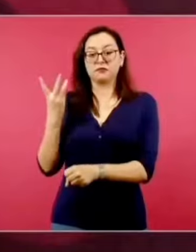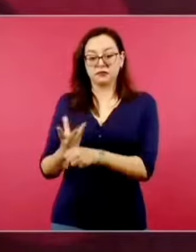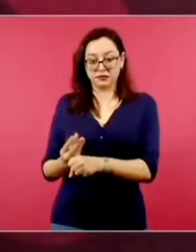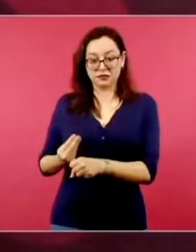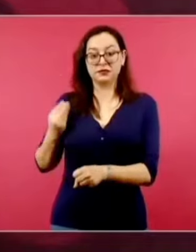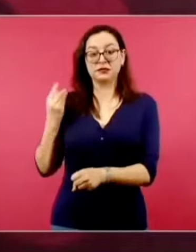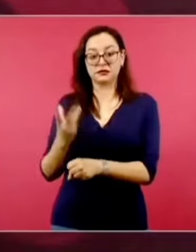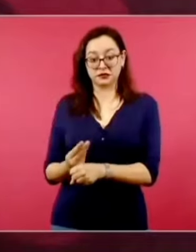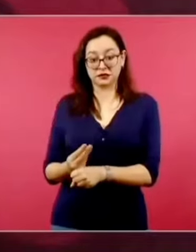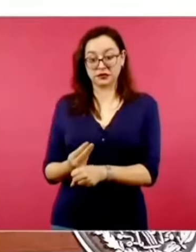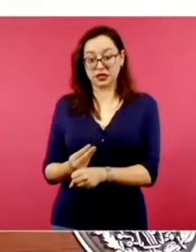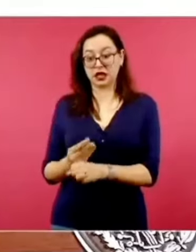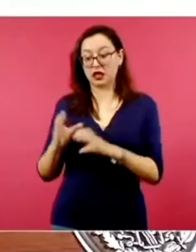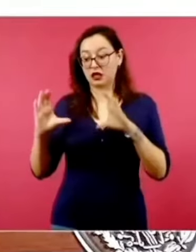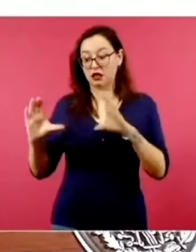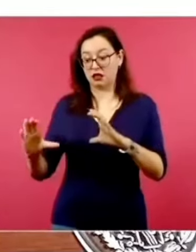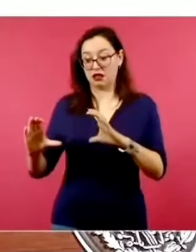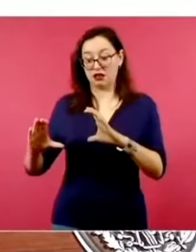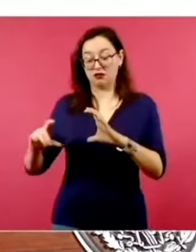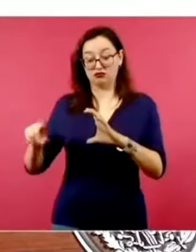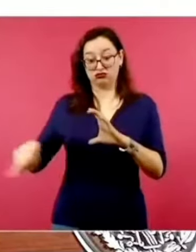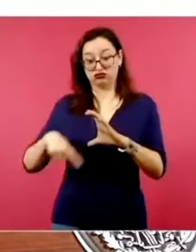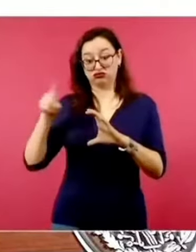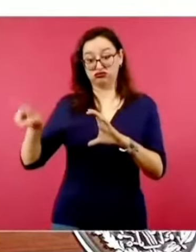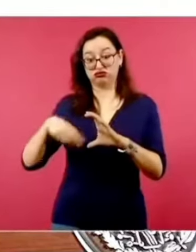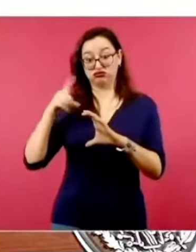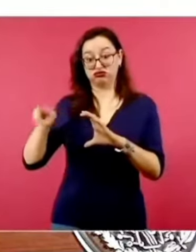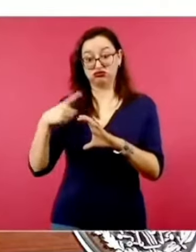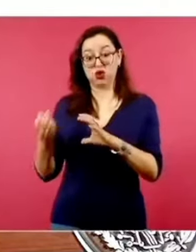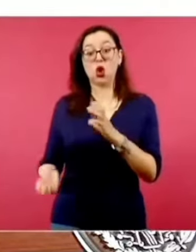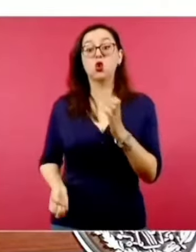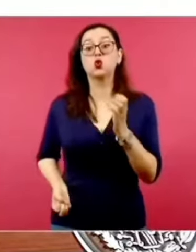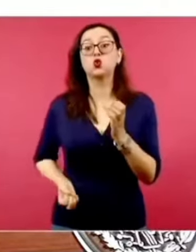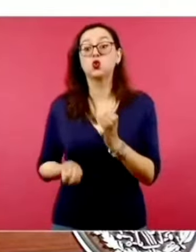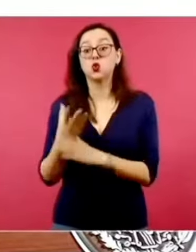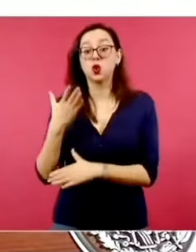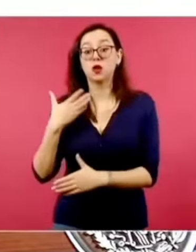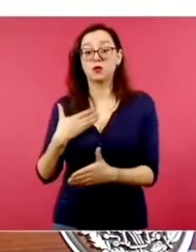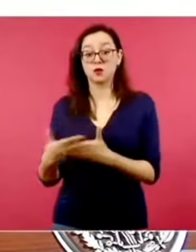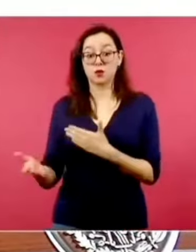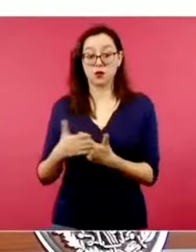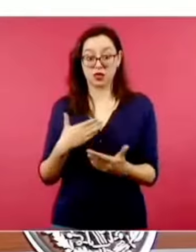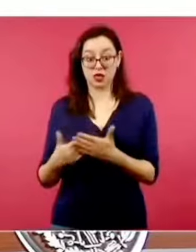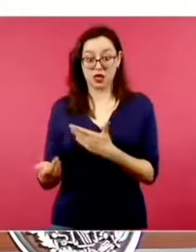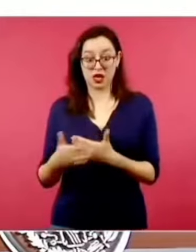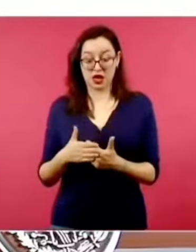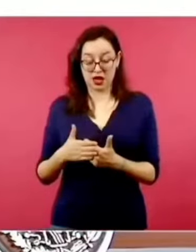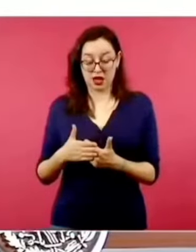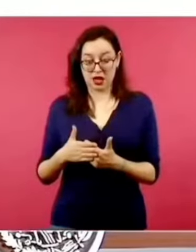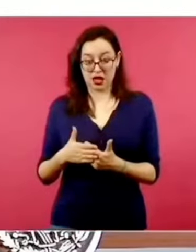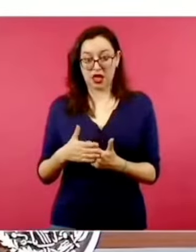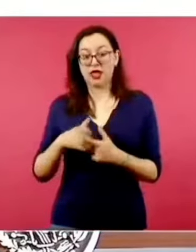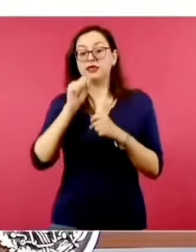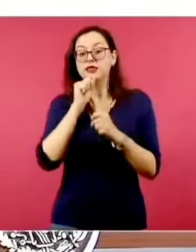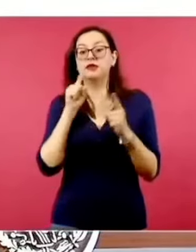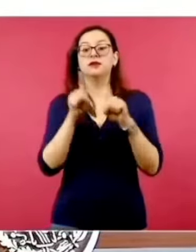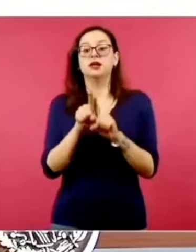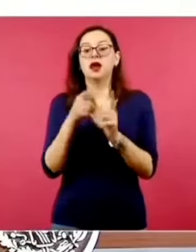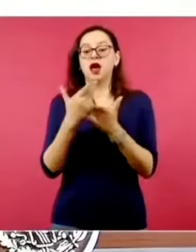con nuevas turbinas adás ahora Estamos construyendo chicoasén 2 con un